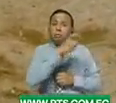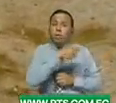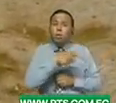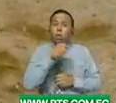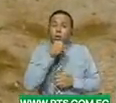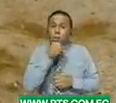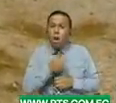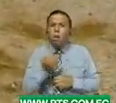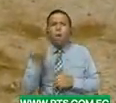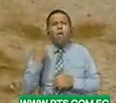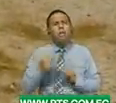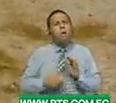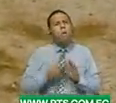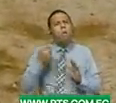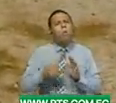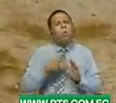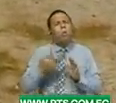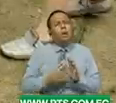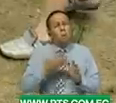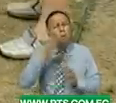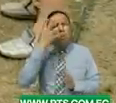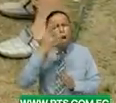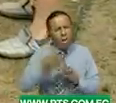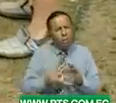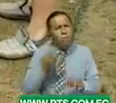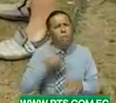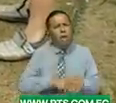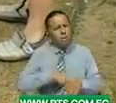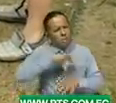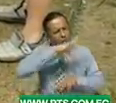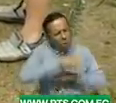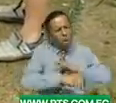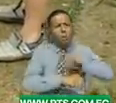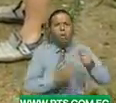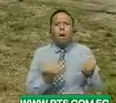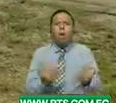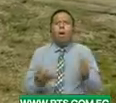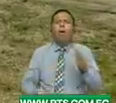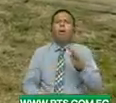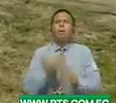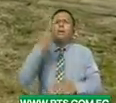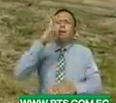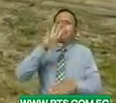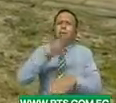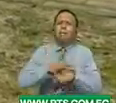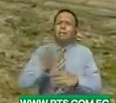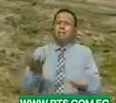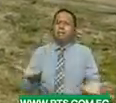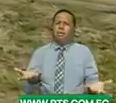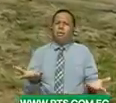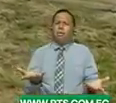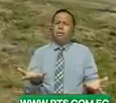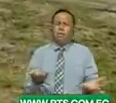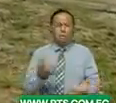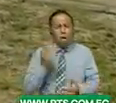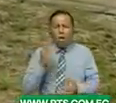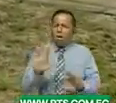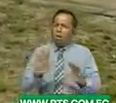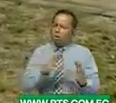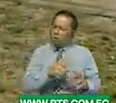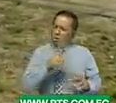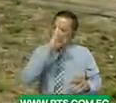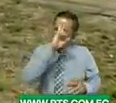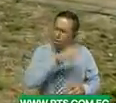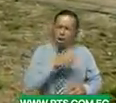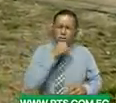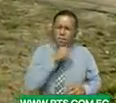en 4 ocasiones anteriores. Ahora era la 5ª vez. Ya se desgastó, pero no entienden ya. Quemarles para